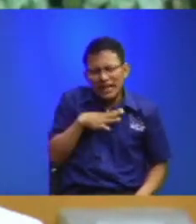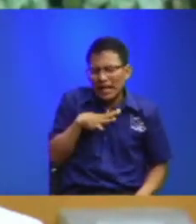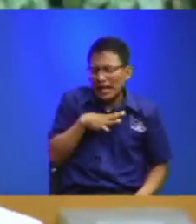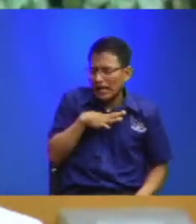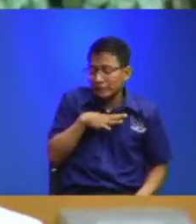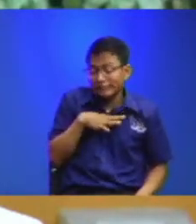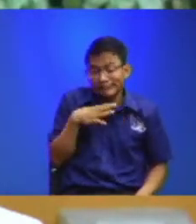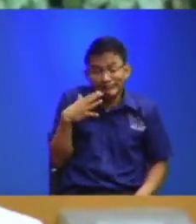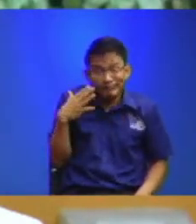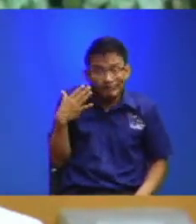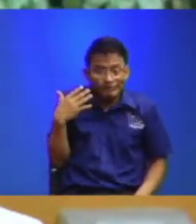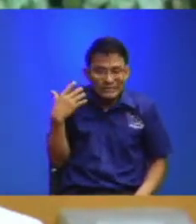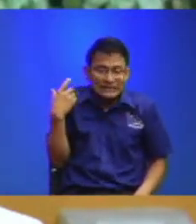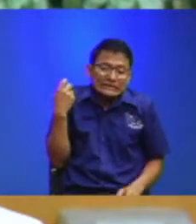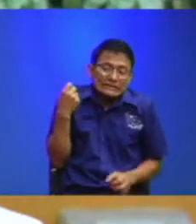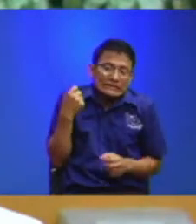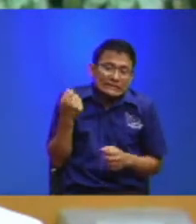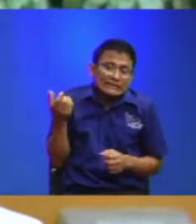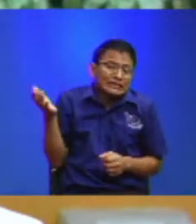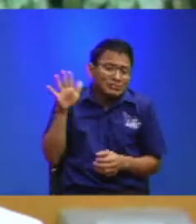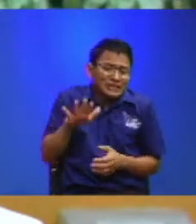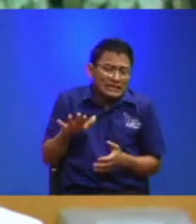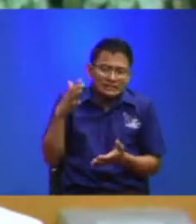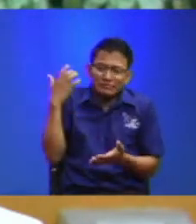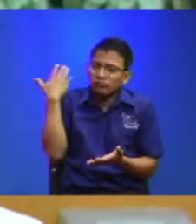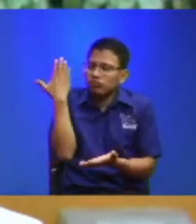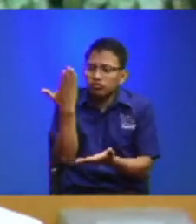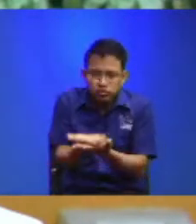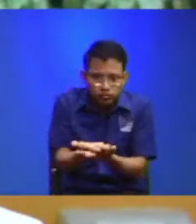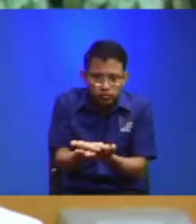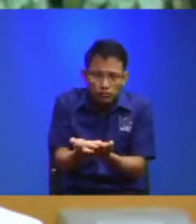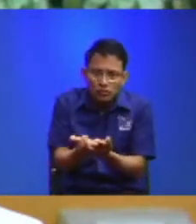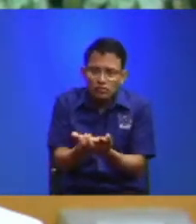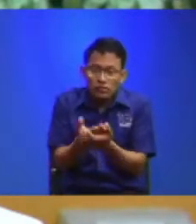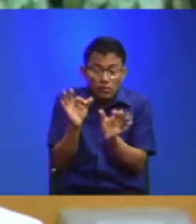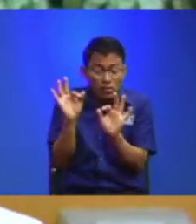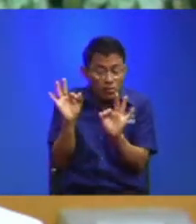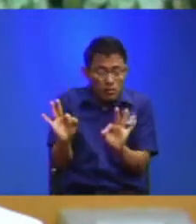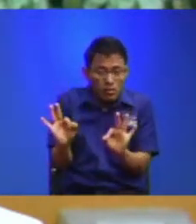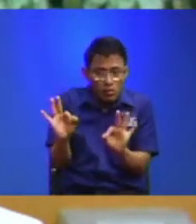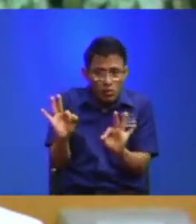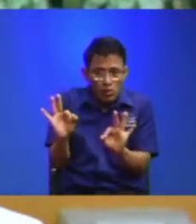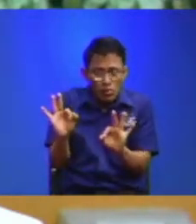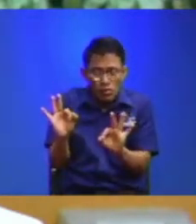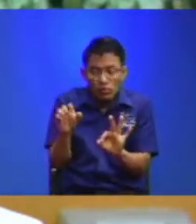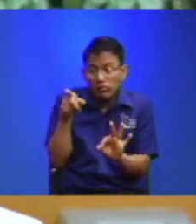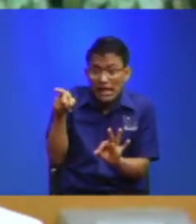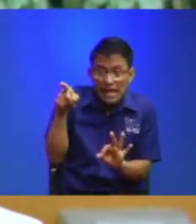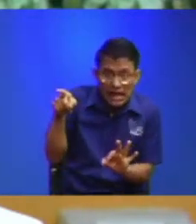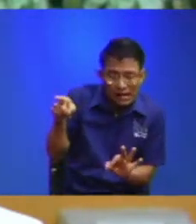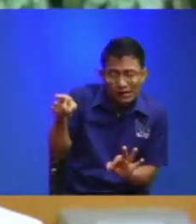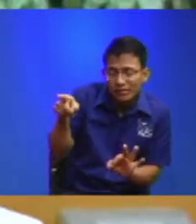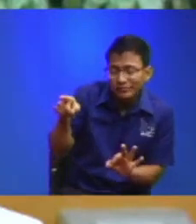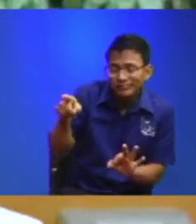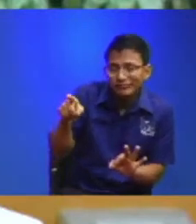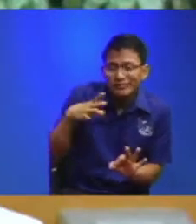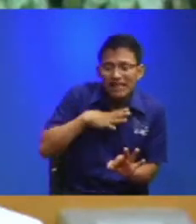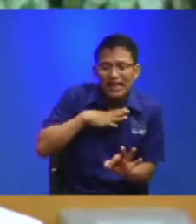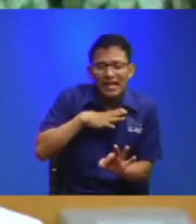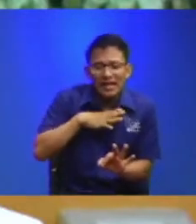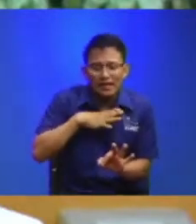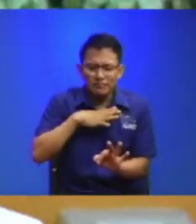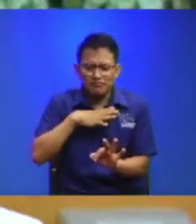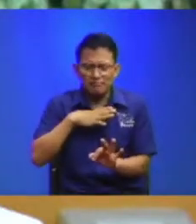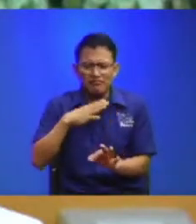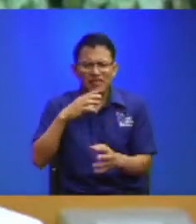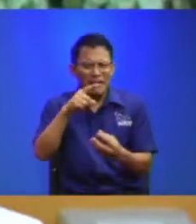lo hizo porque ella tenía una buena herencia y entonces iban a tener una clase de vida, eso va a ser una piedra de tropiezo más